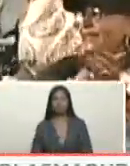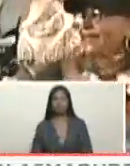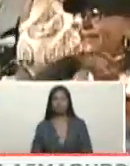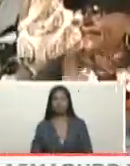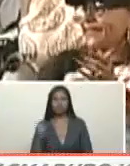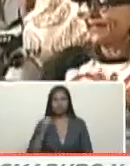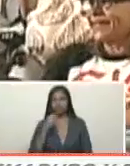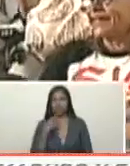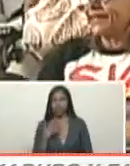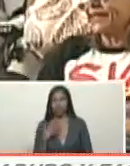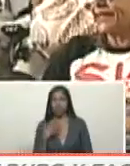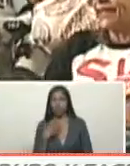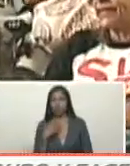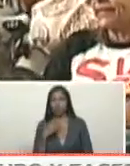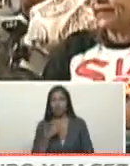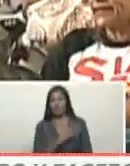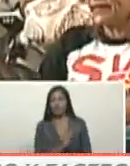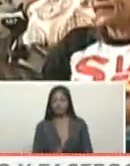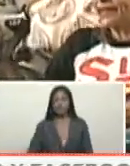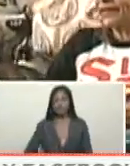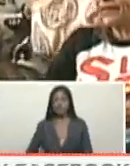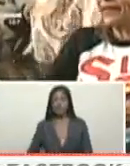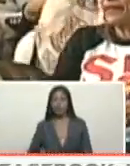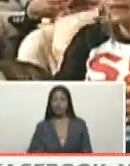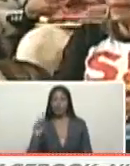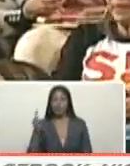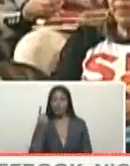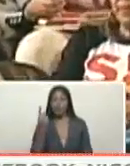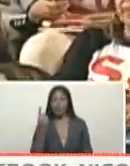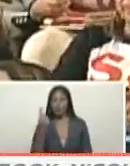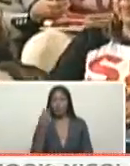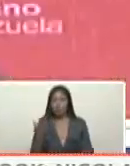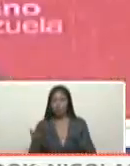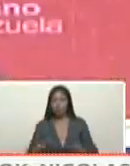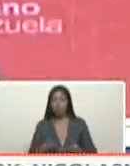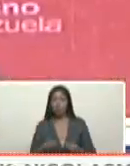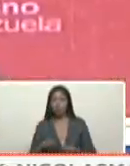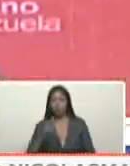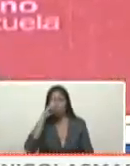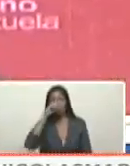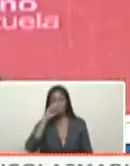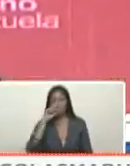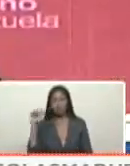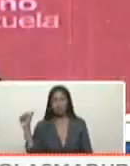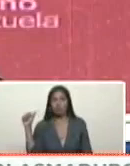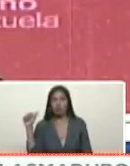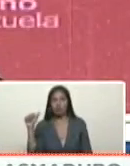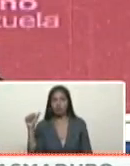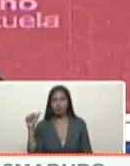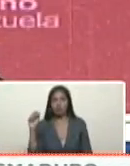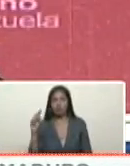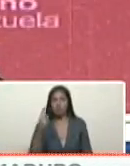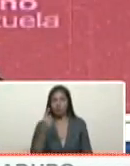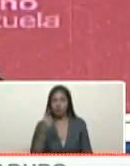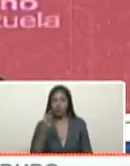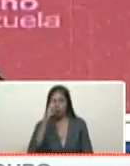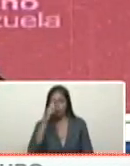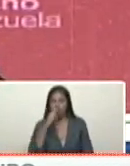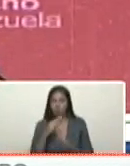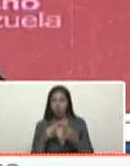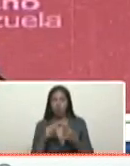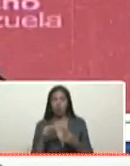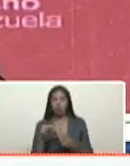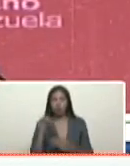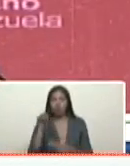Bueno, presidente, primero recibirlo en este segundo aniversario con el honor que nos hace que